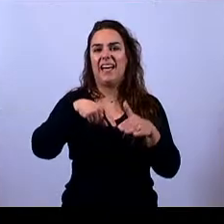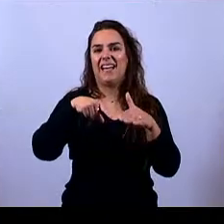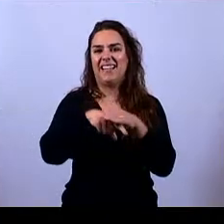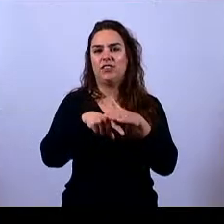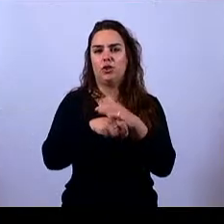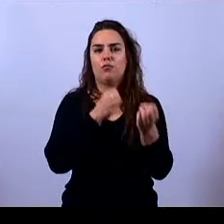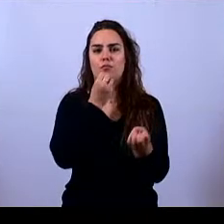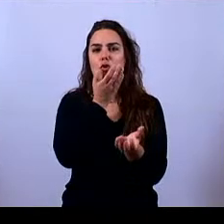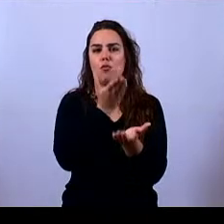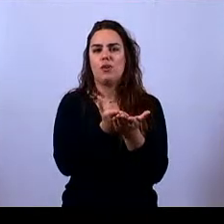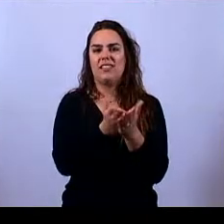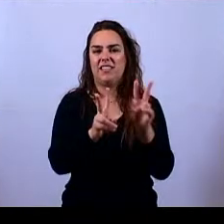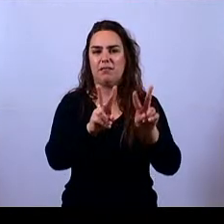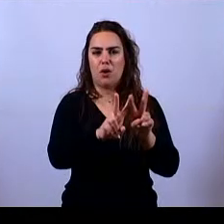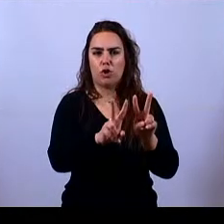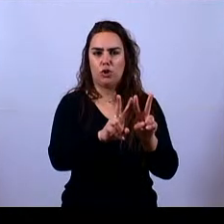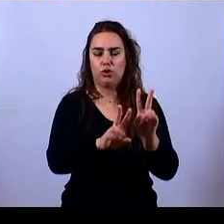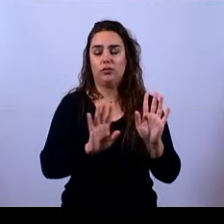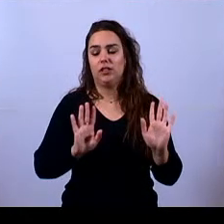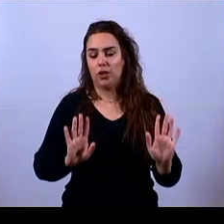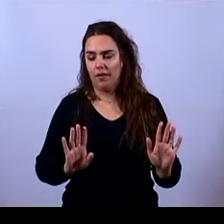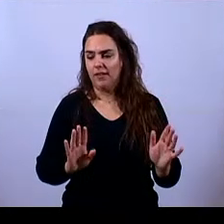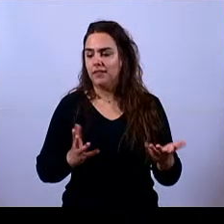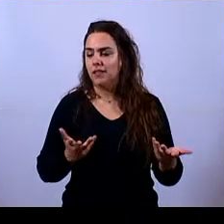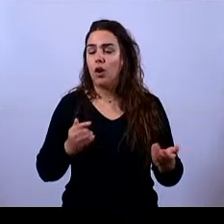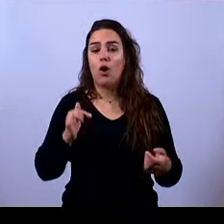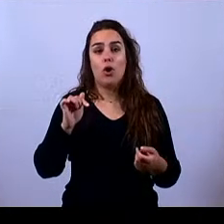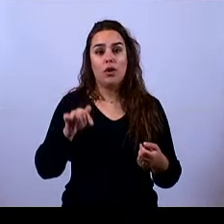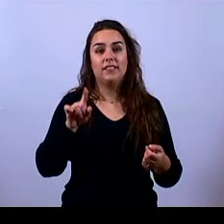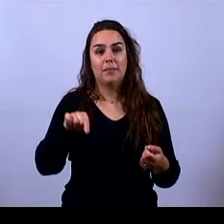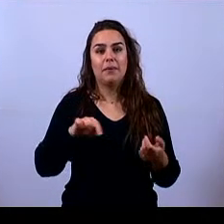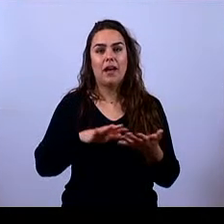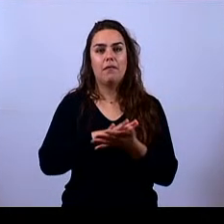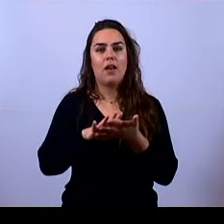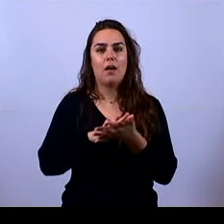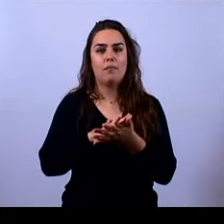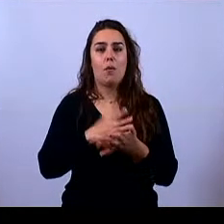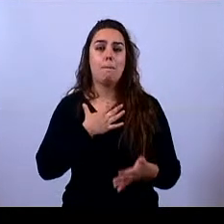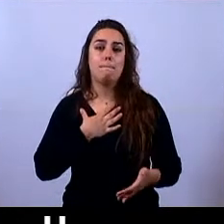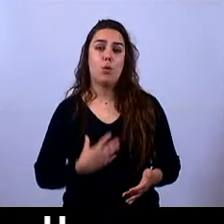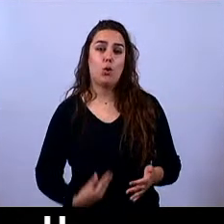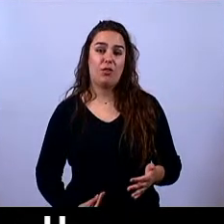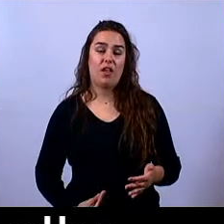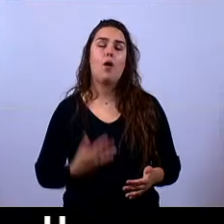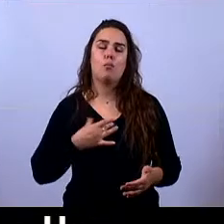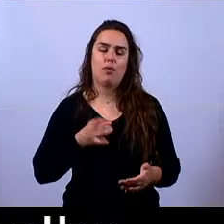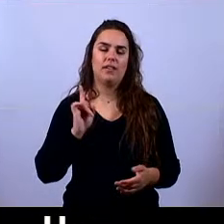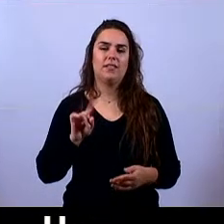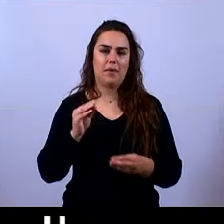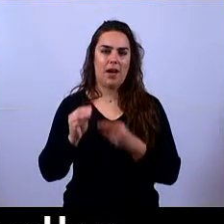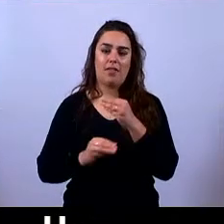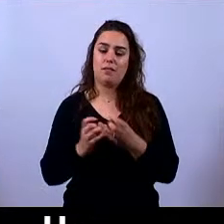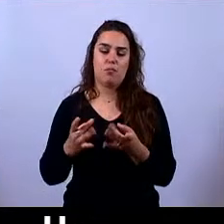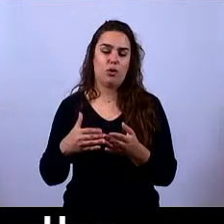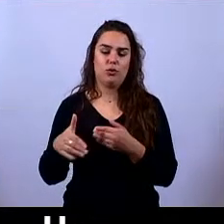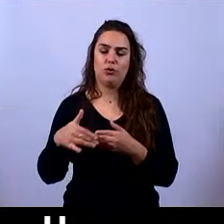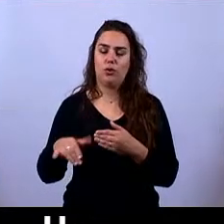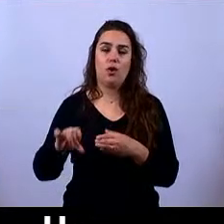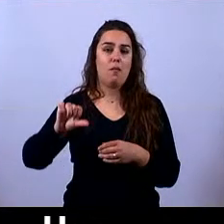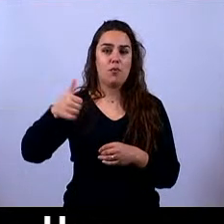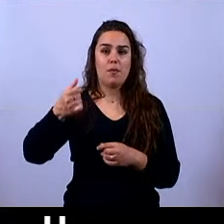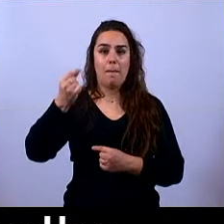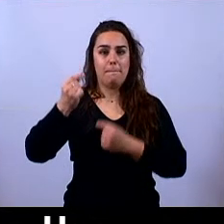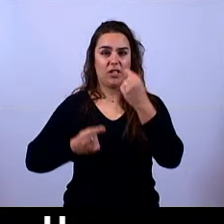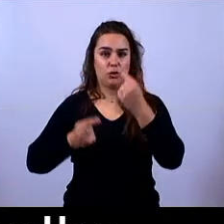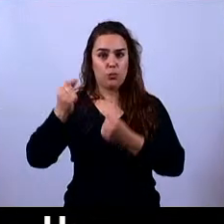la propuesta de Vox. Hoy también se hablaba de que en Murcia tal vez también se fueran inminente la aprobación de presupuestos